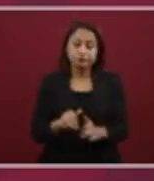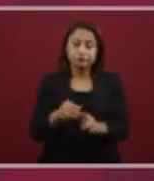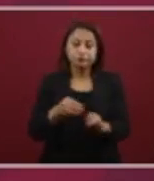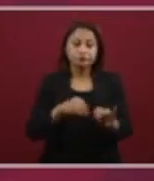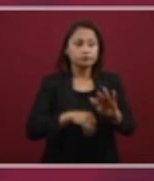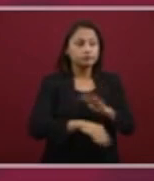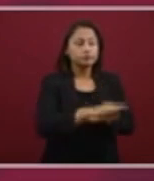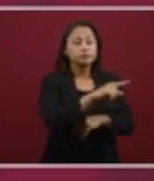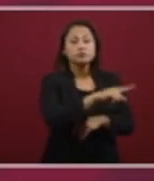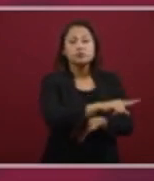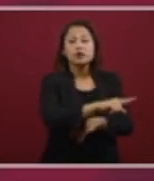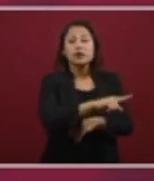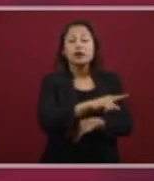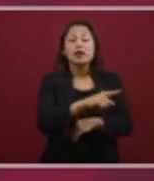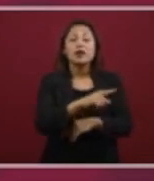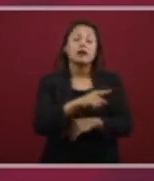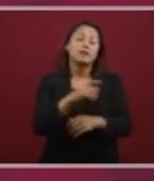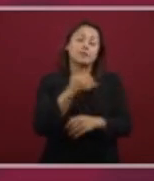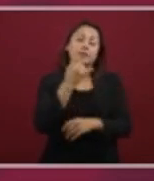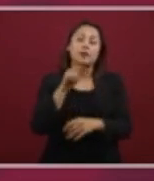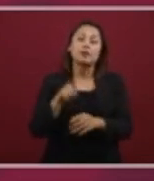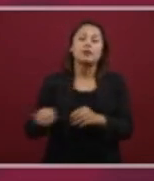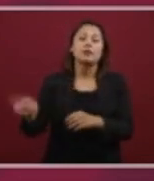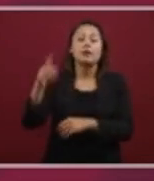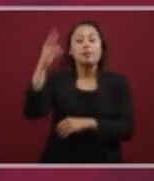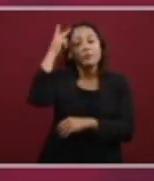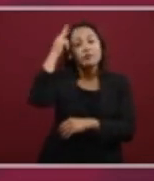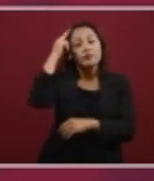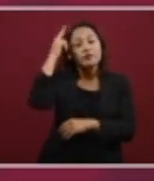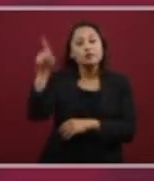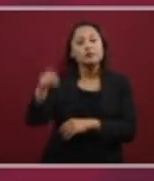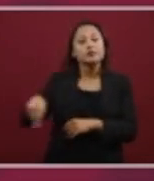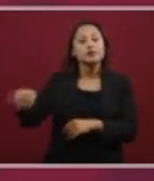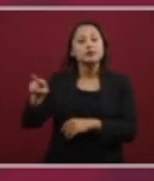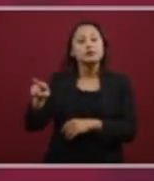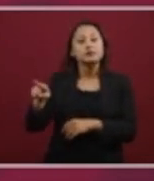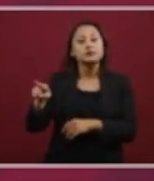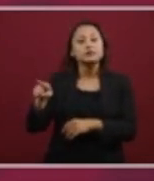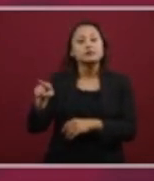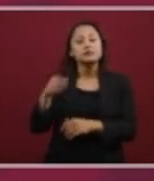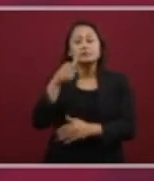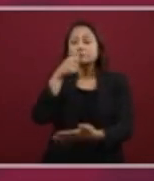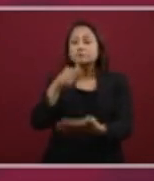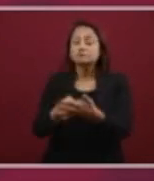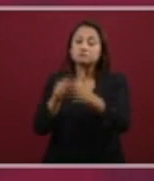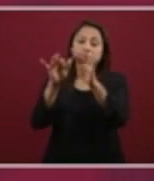a Porfirio Díaz diciendo: estamos muy apenados con usted, presidente.